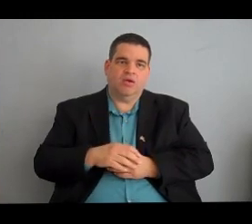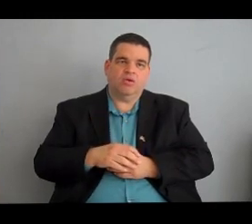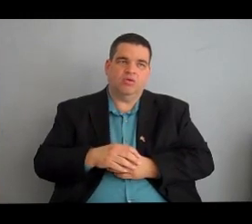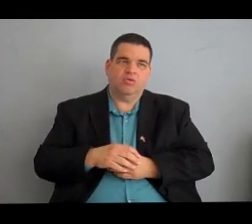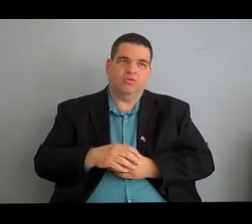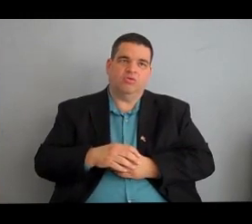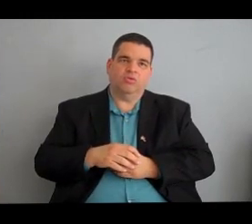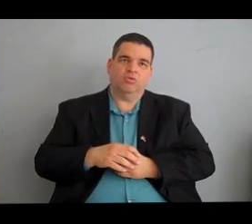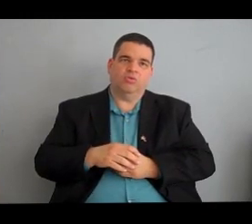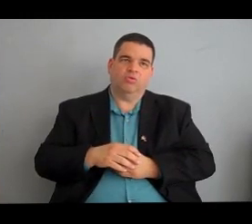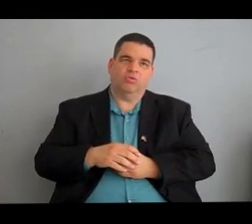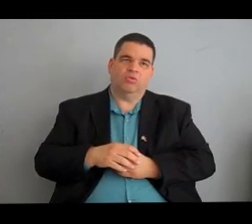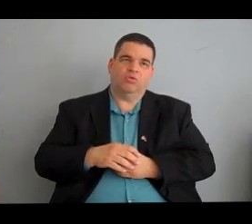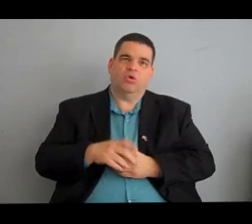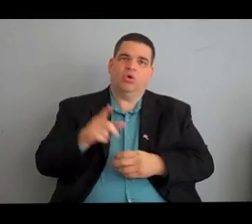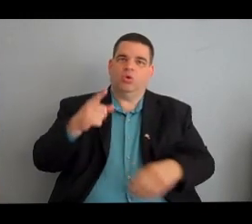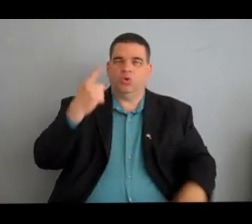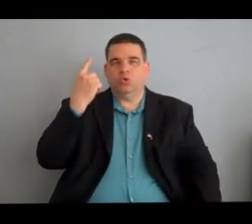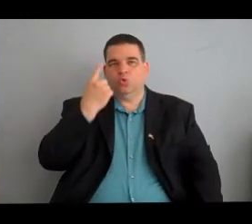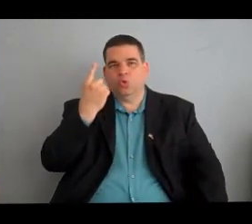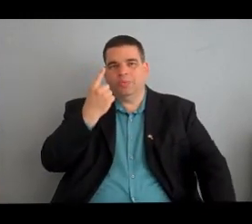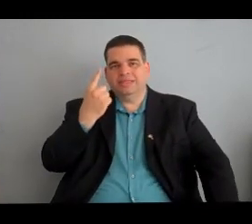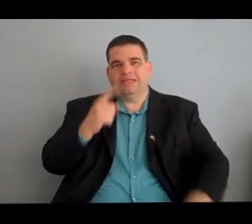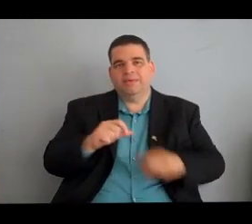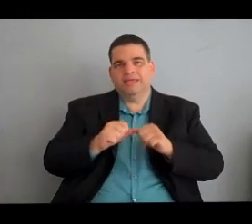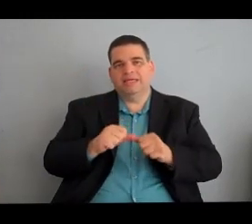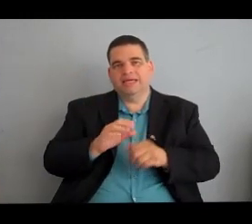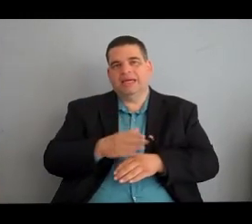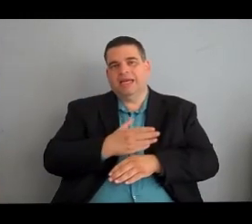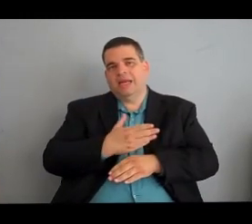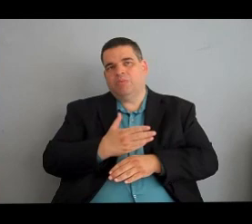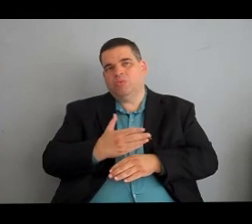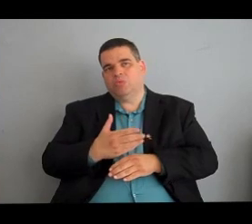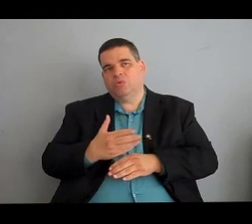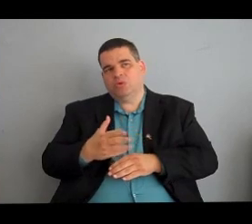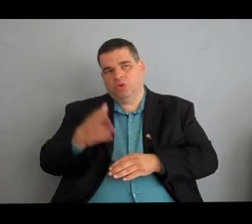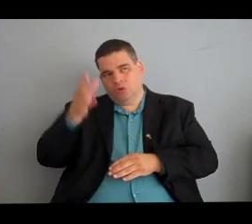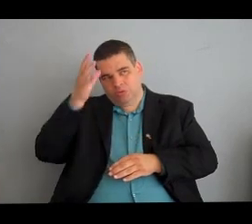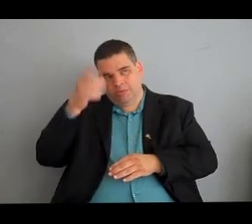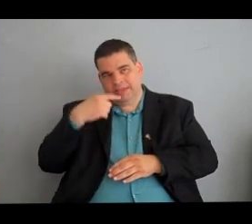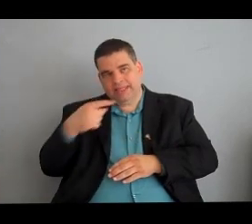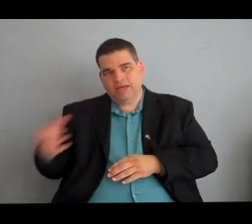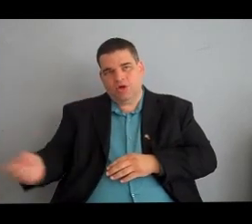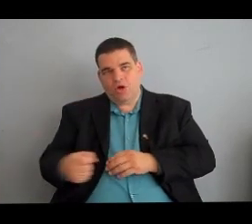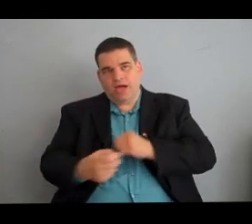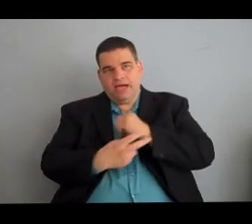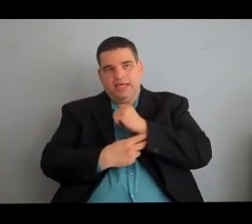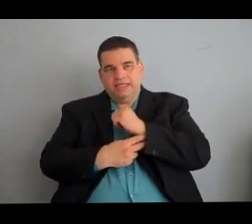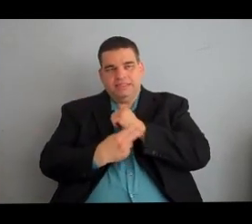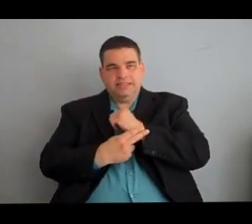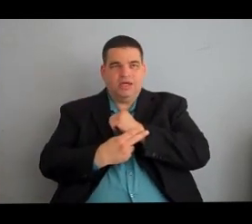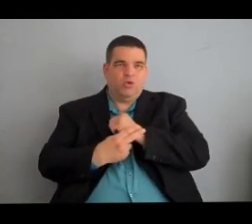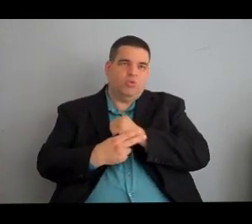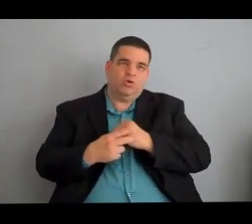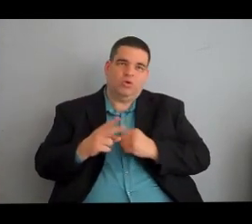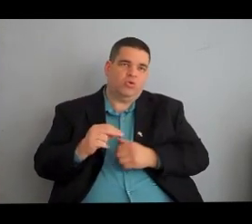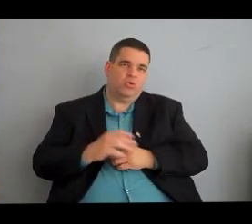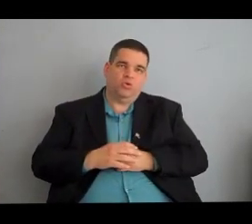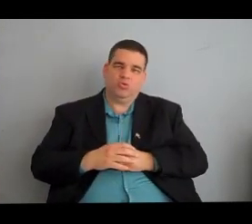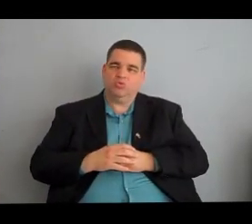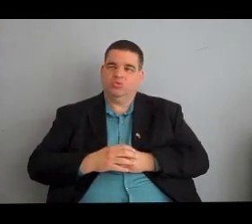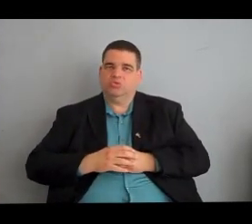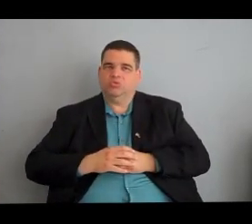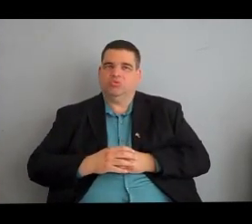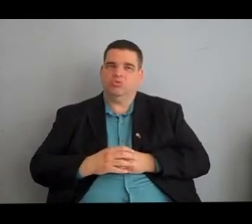pensabas seguir en la música cuando tu papá te dice, coge ese güiro o pero, no? Fíjate, no, porque yo llegué de casualidad a ese